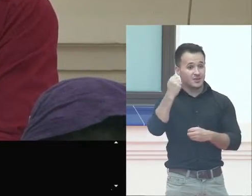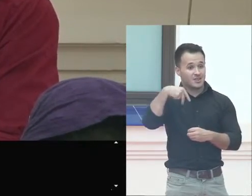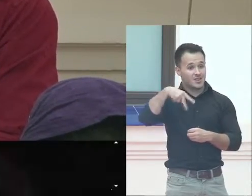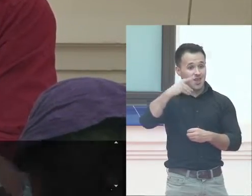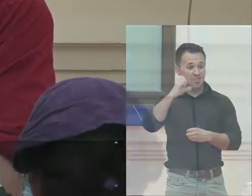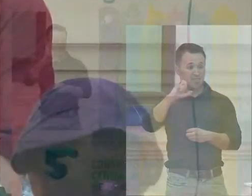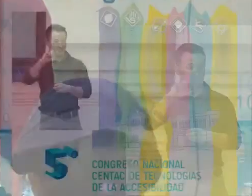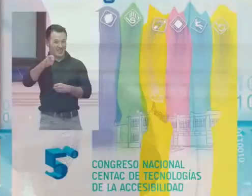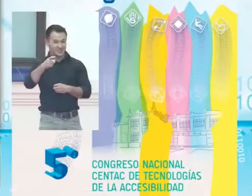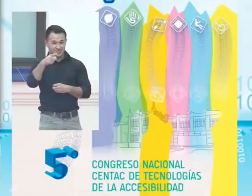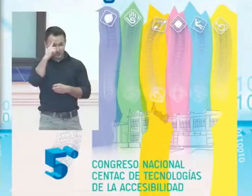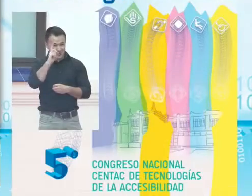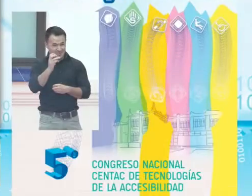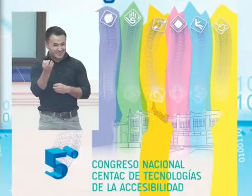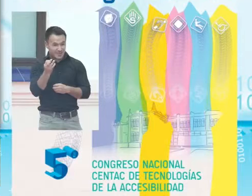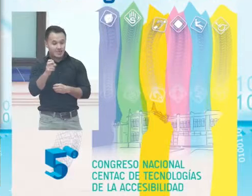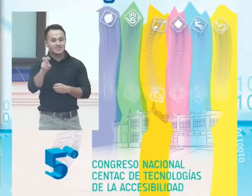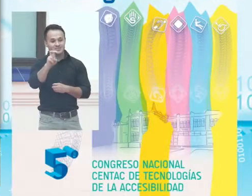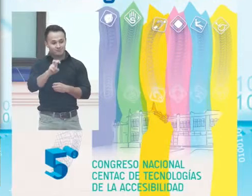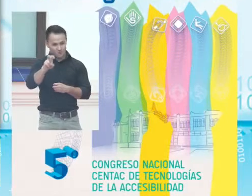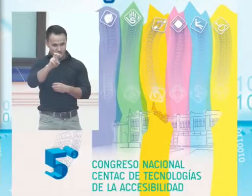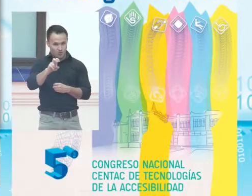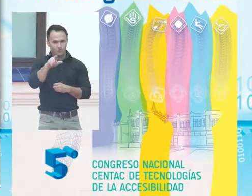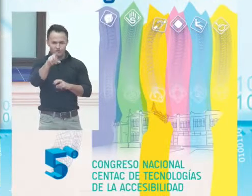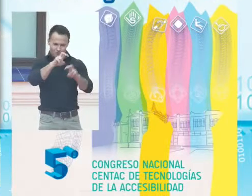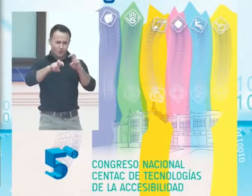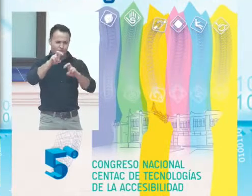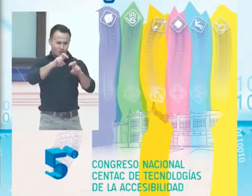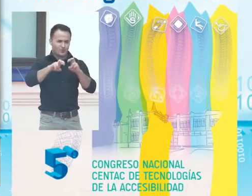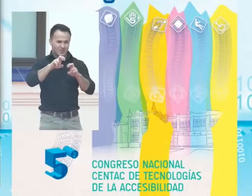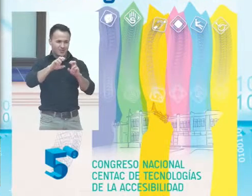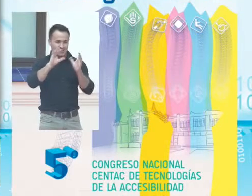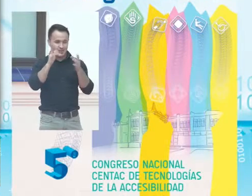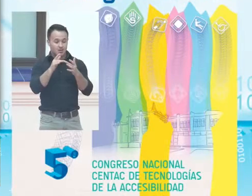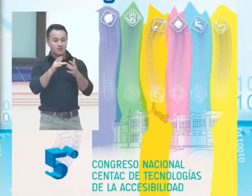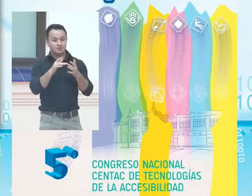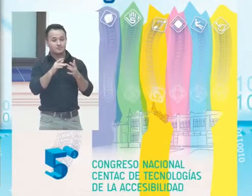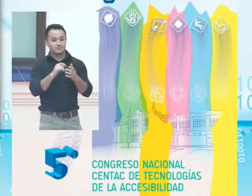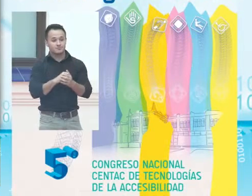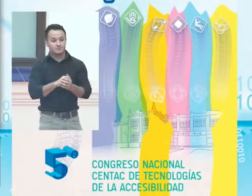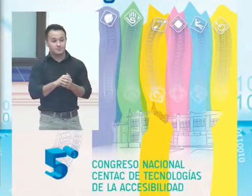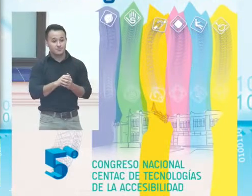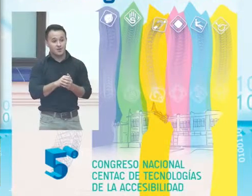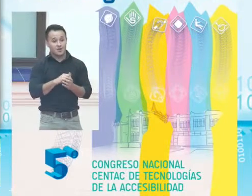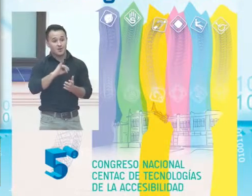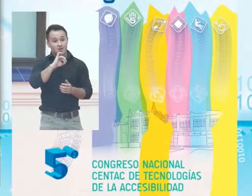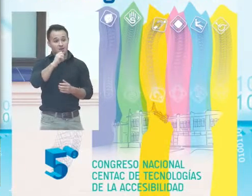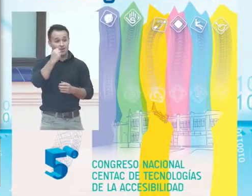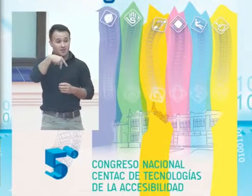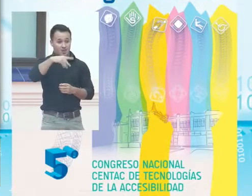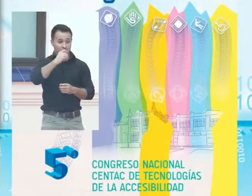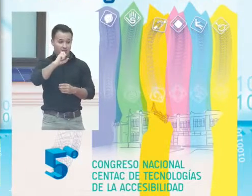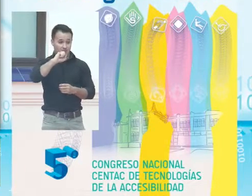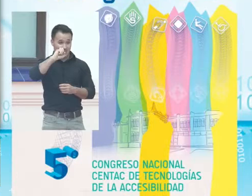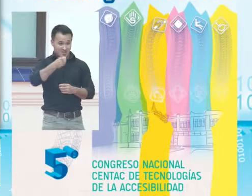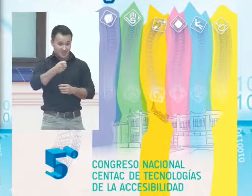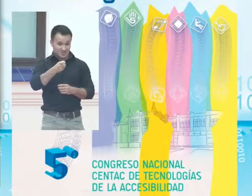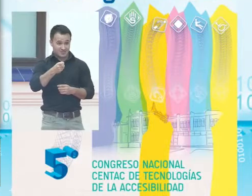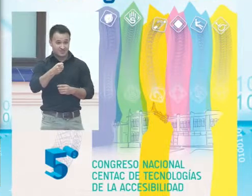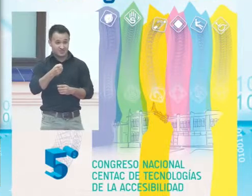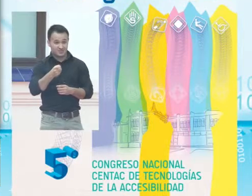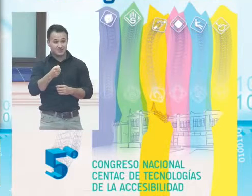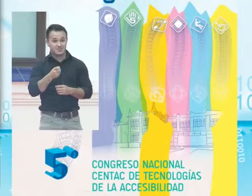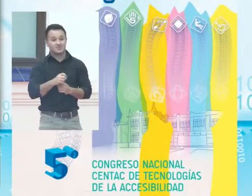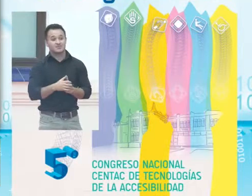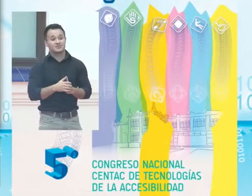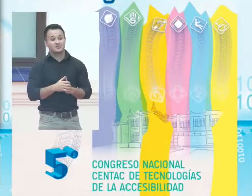buscador. Puedes ir a yandex.com y buscar. Y en Rusia, Yandex es lo que Google está en España. Y